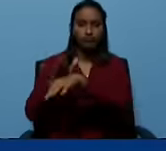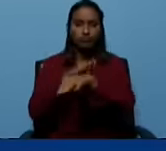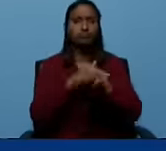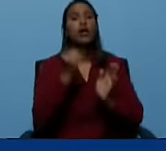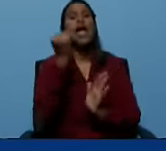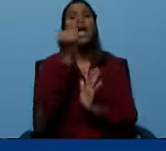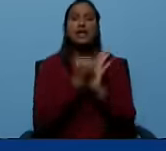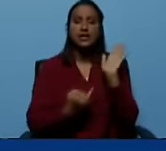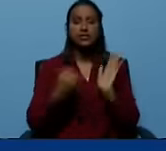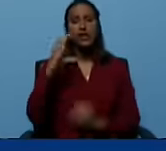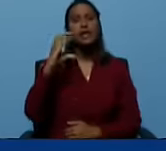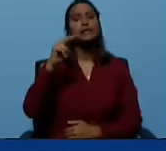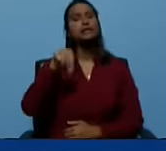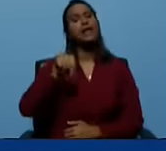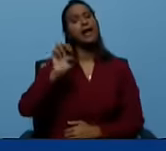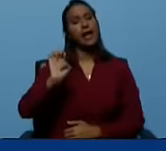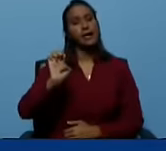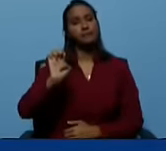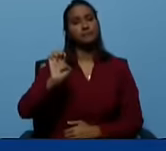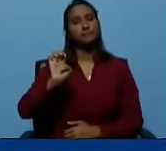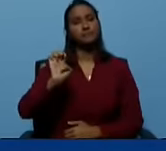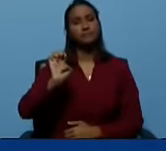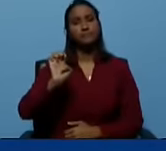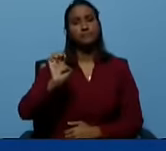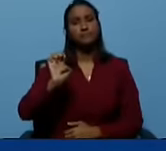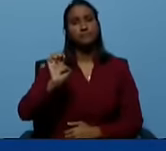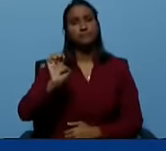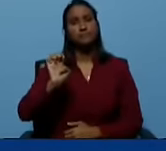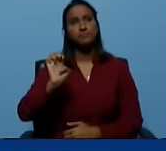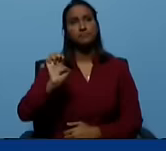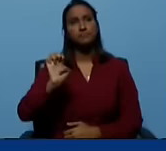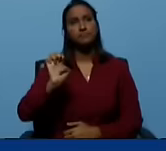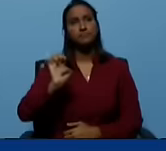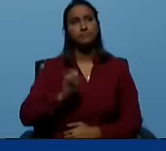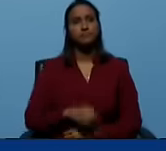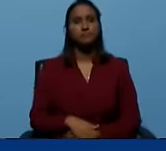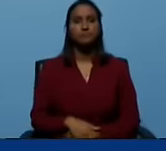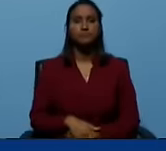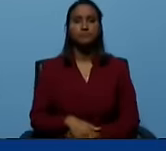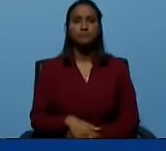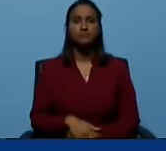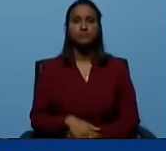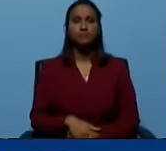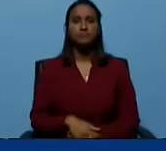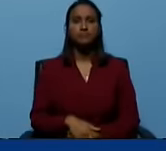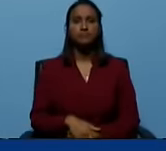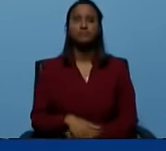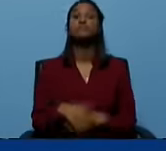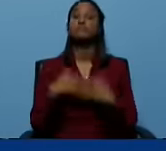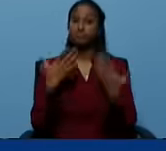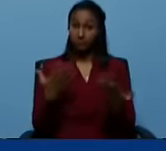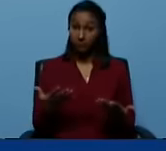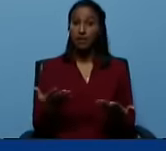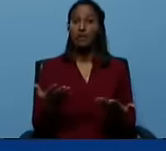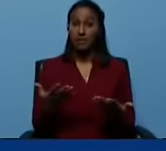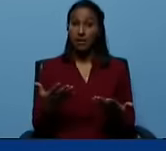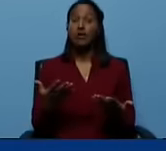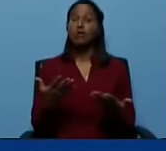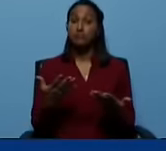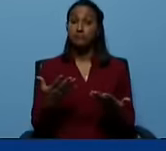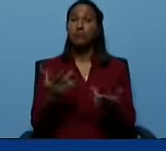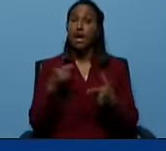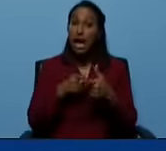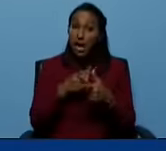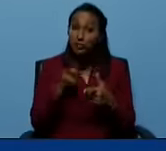ante el CNE, a los 38. Y de ahí surgirán instancias para